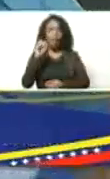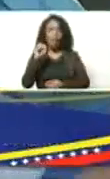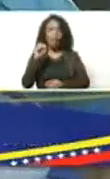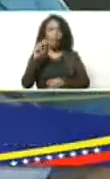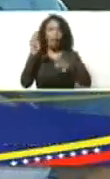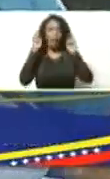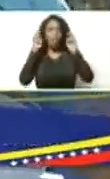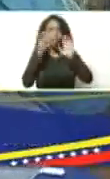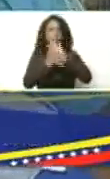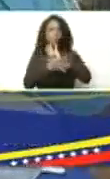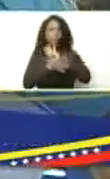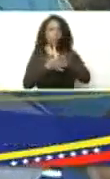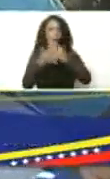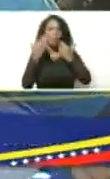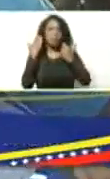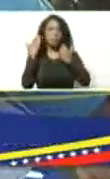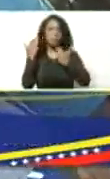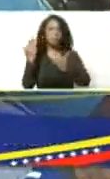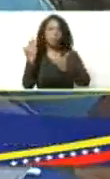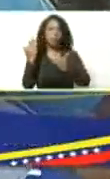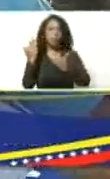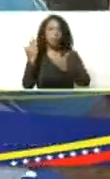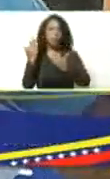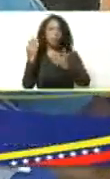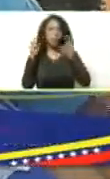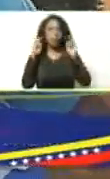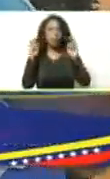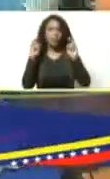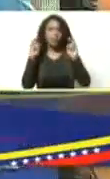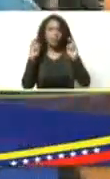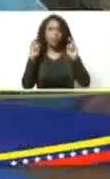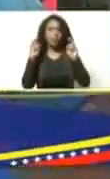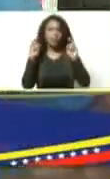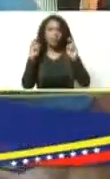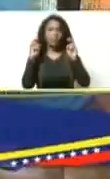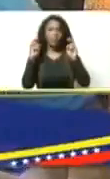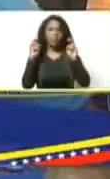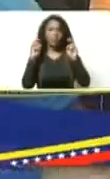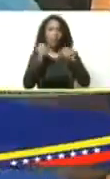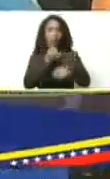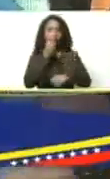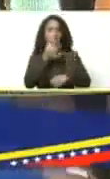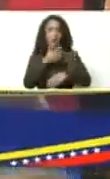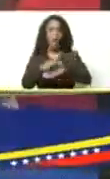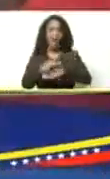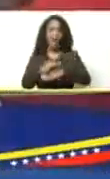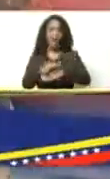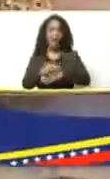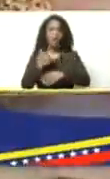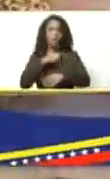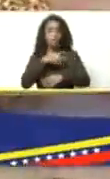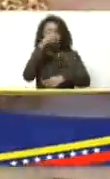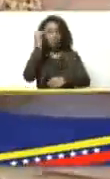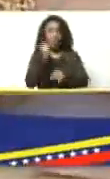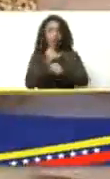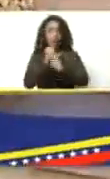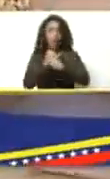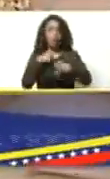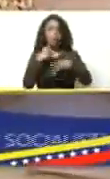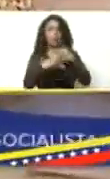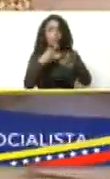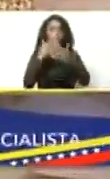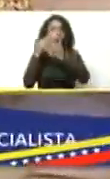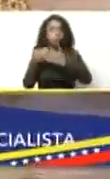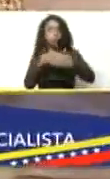tema prolífero y todo el tema de la... de lo magro, la buena carne. Y estamos trabajando un proceso de estudio